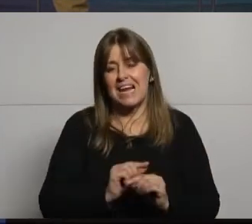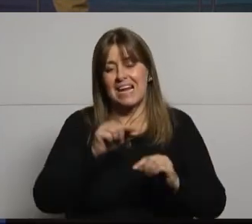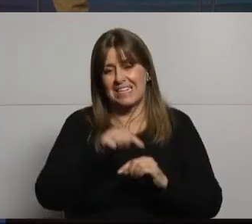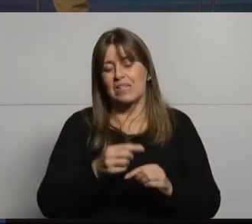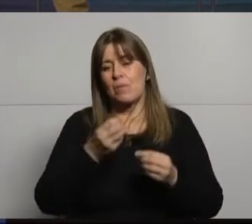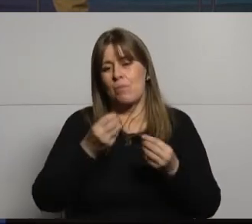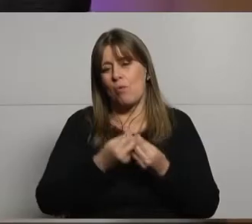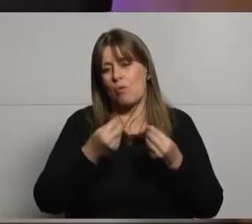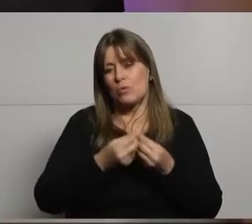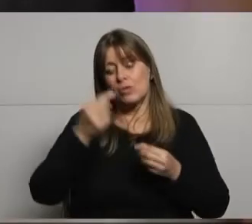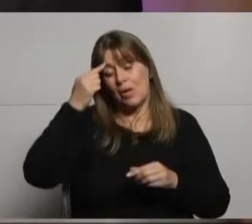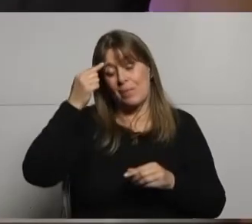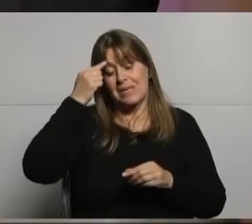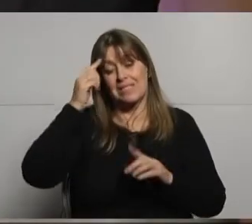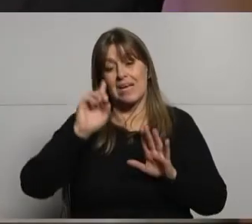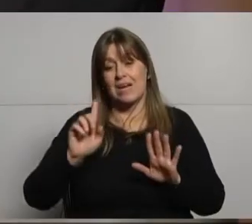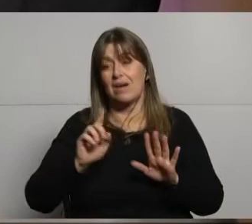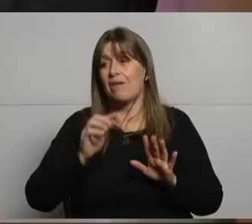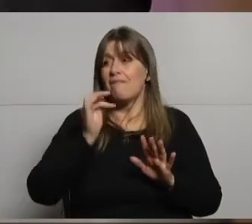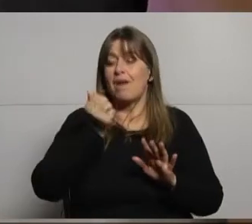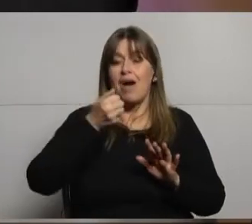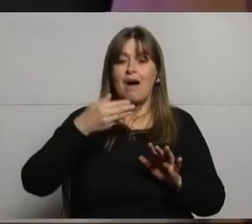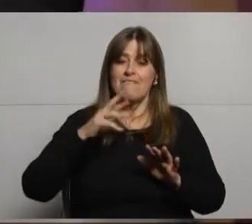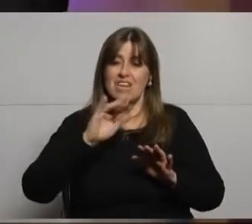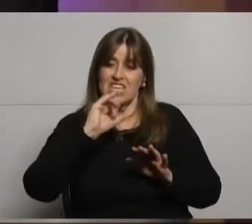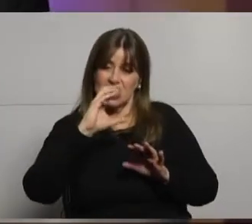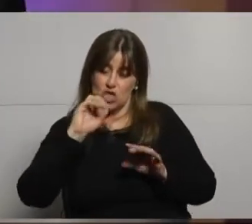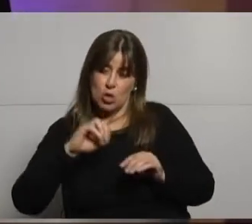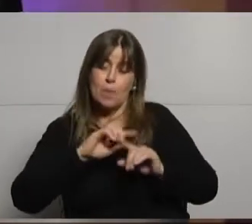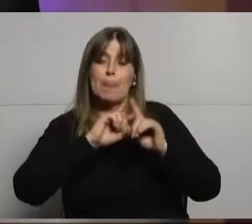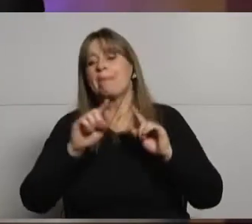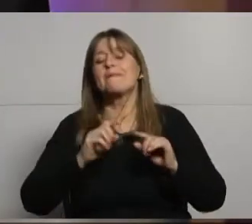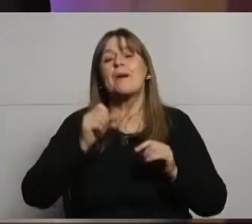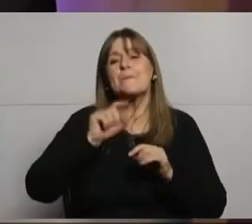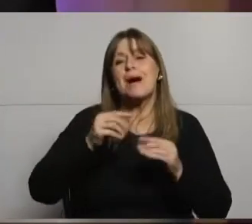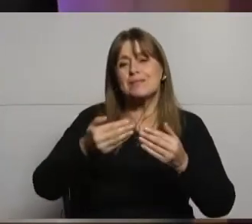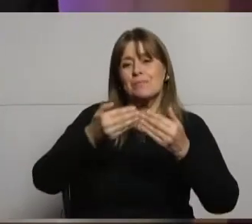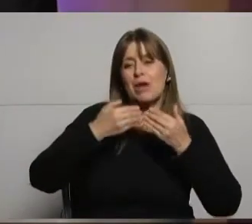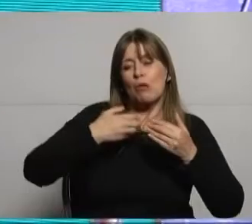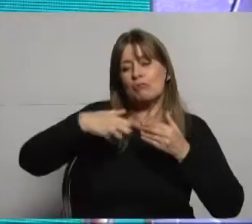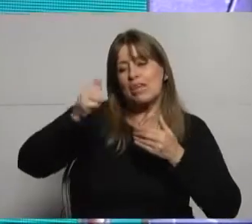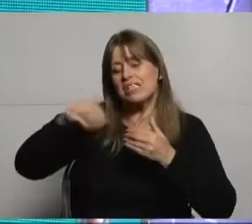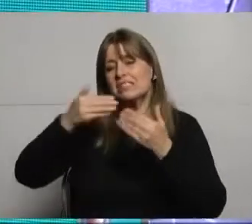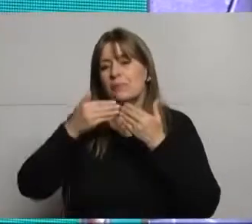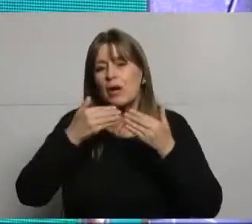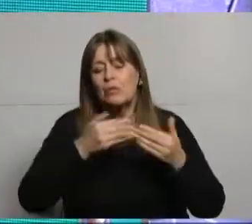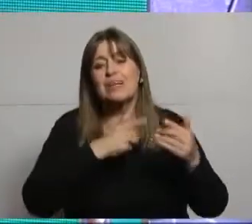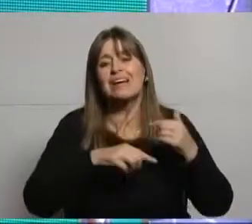tenemos muchísimo que pensar. No está mal, Fabricio, llevarnos más preguntas que respuestas. Sí, siempre. De eso se trata, ese era un poco